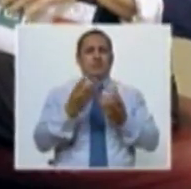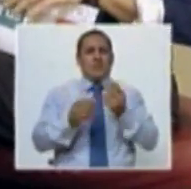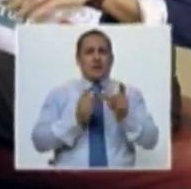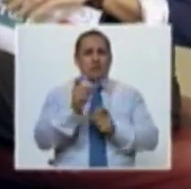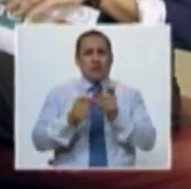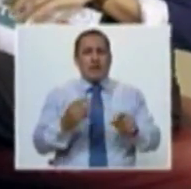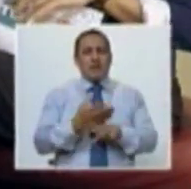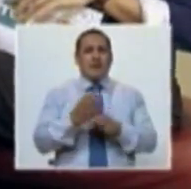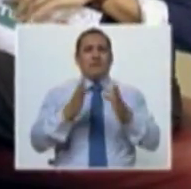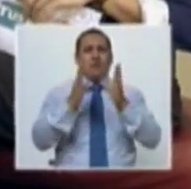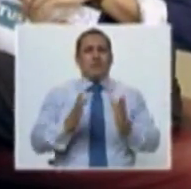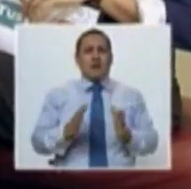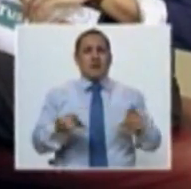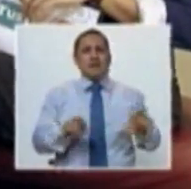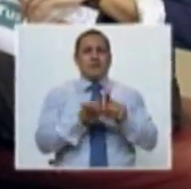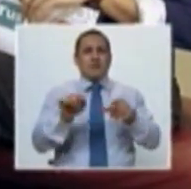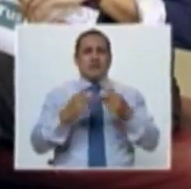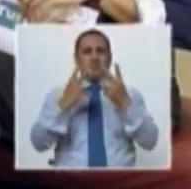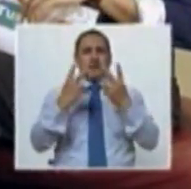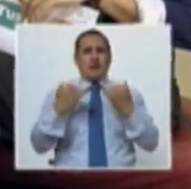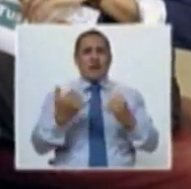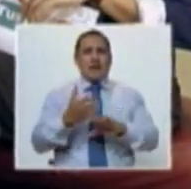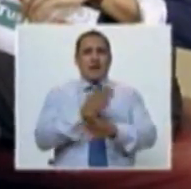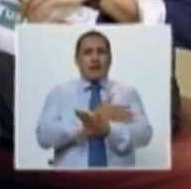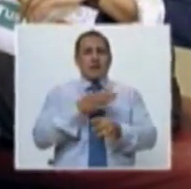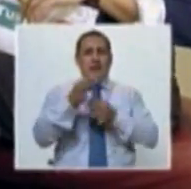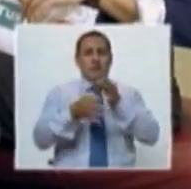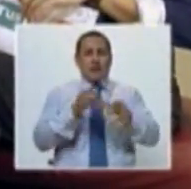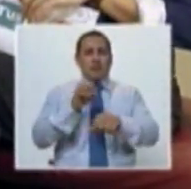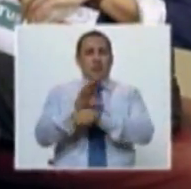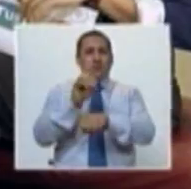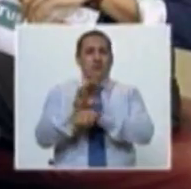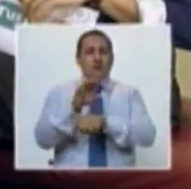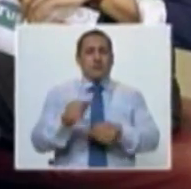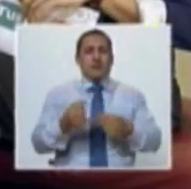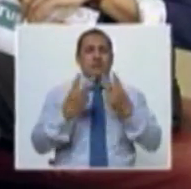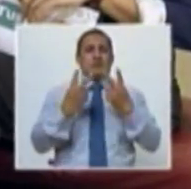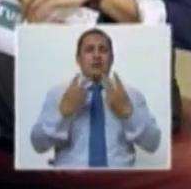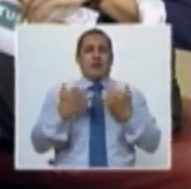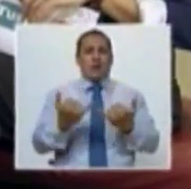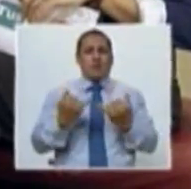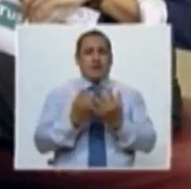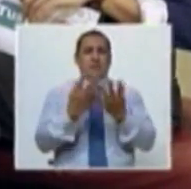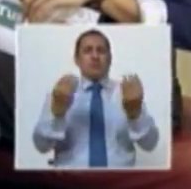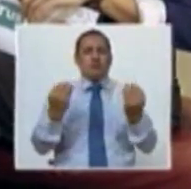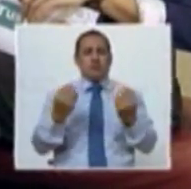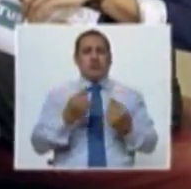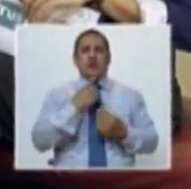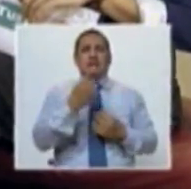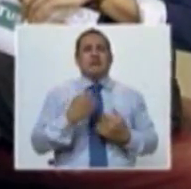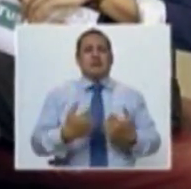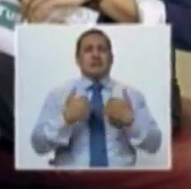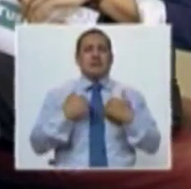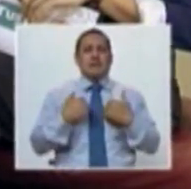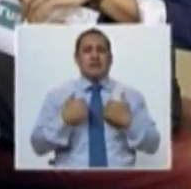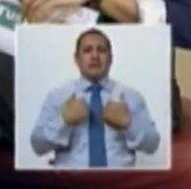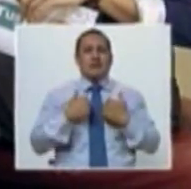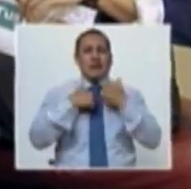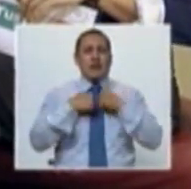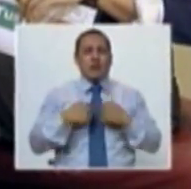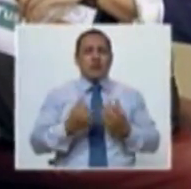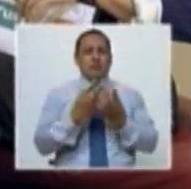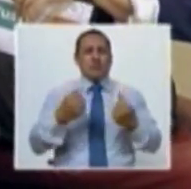¿no? De otro lado también hay un punto que señala esta sentencia con los que han tenido